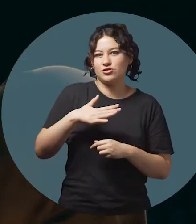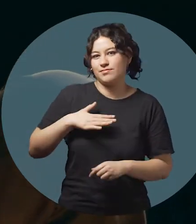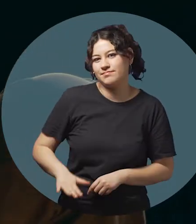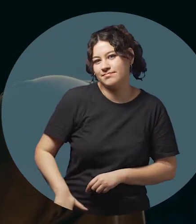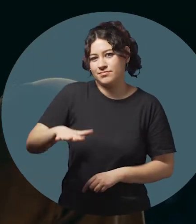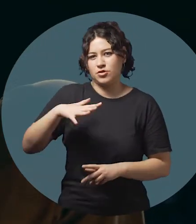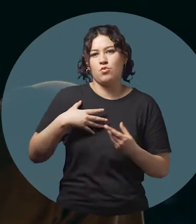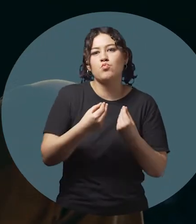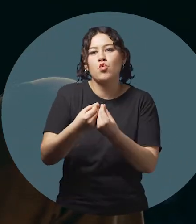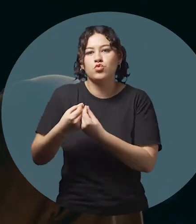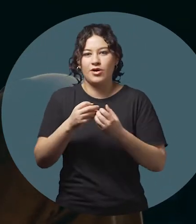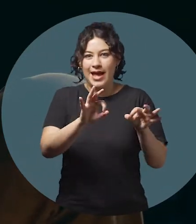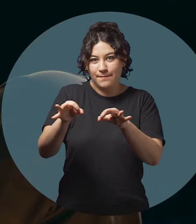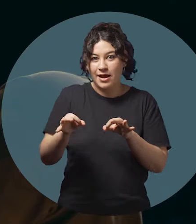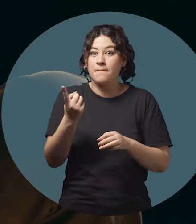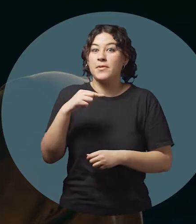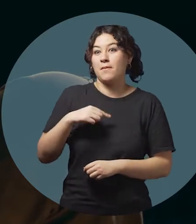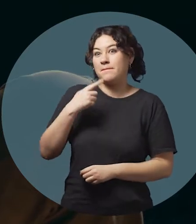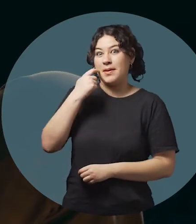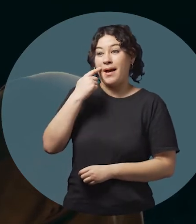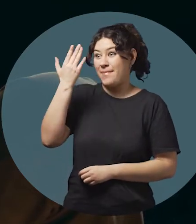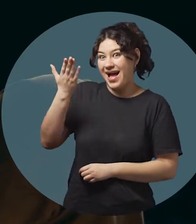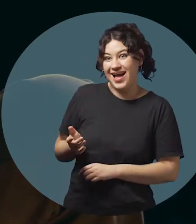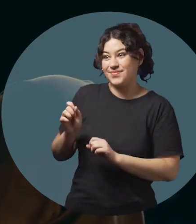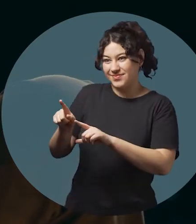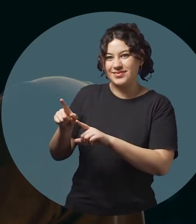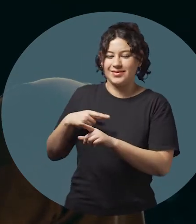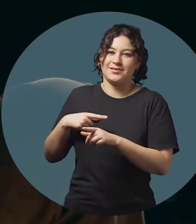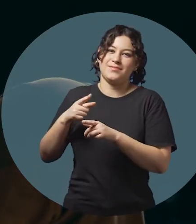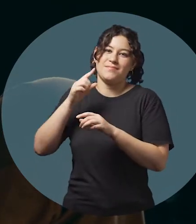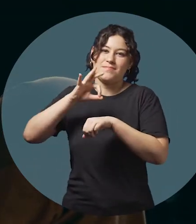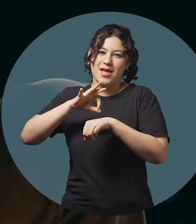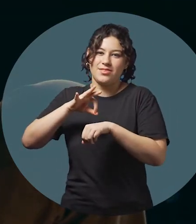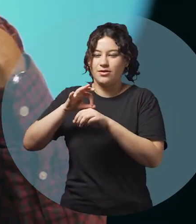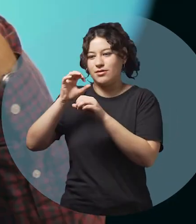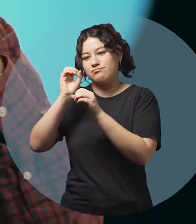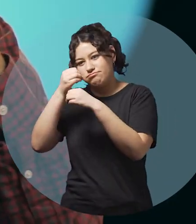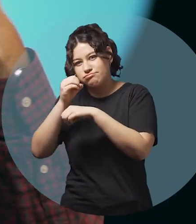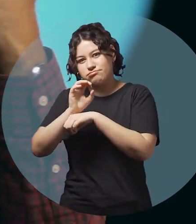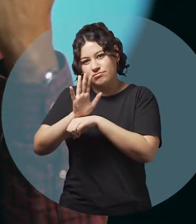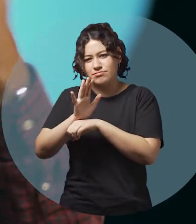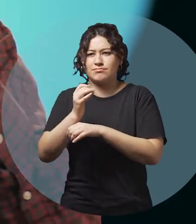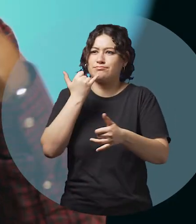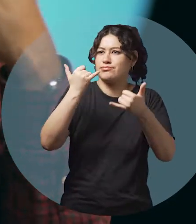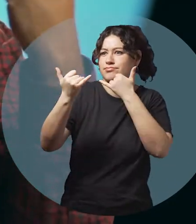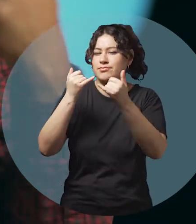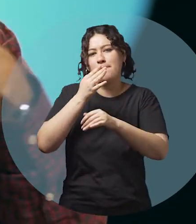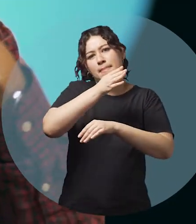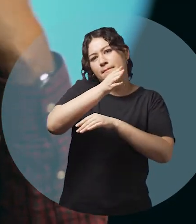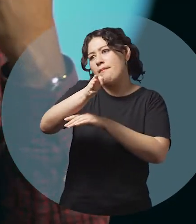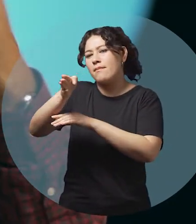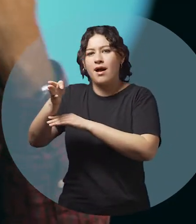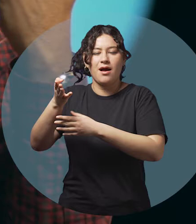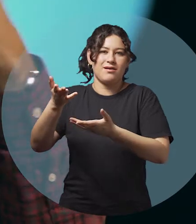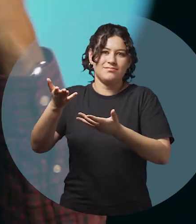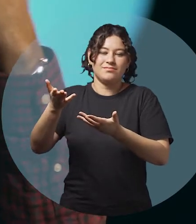Bueno, éramos muchos hermanos, pero mi padre era médico, era microbiólogo, lo llamaban de todos lados y